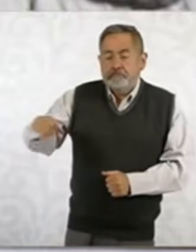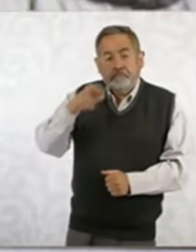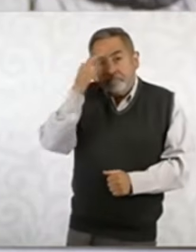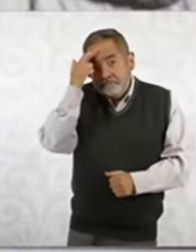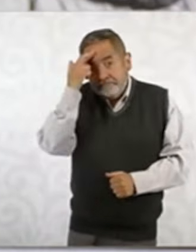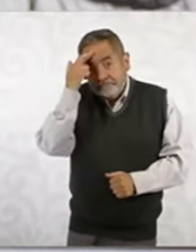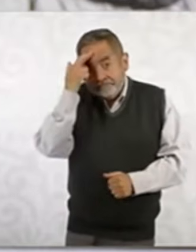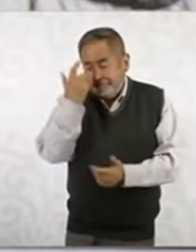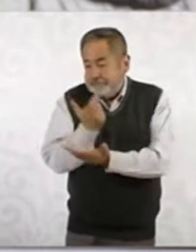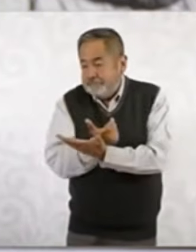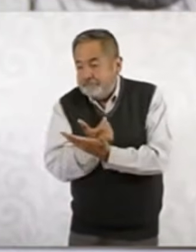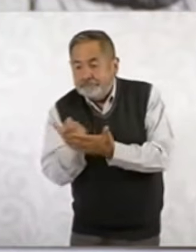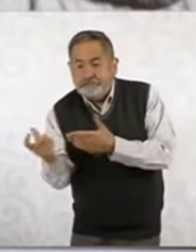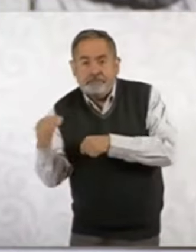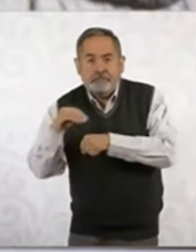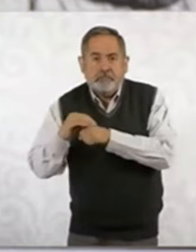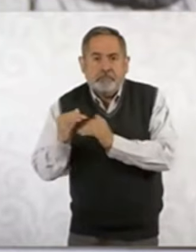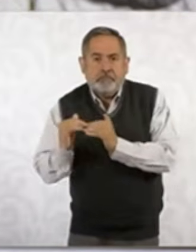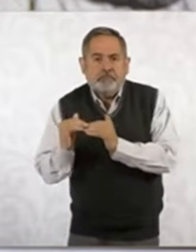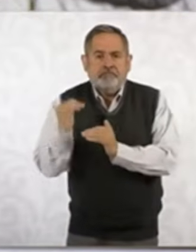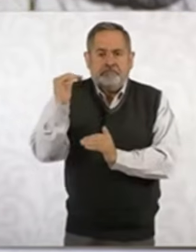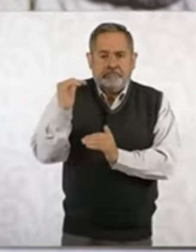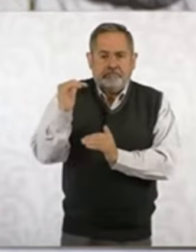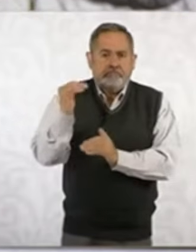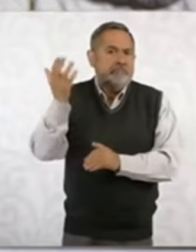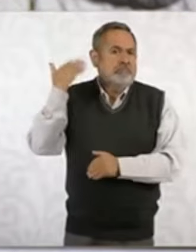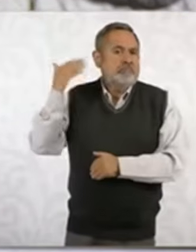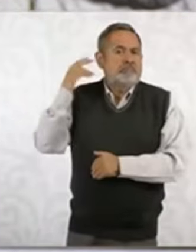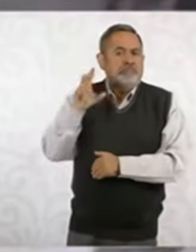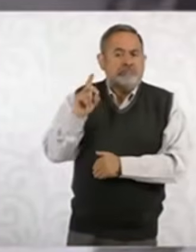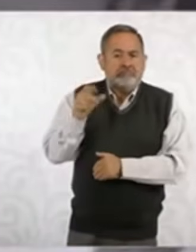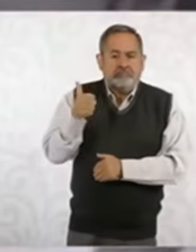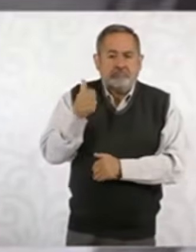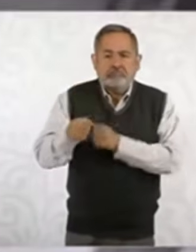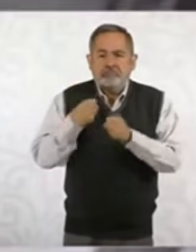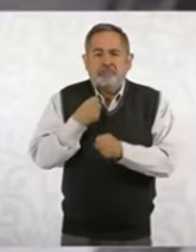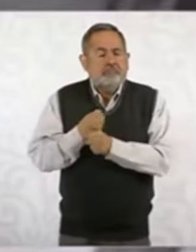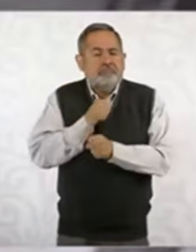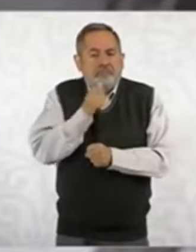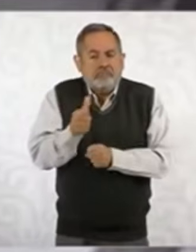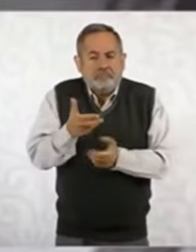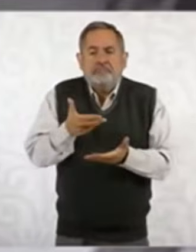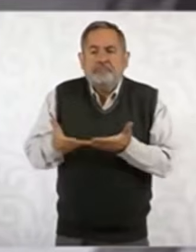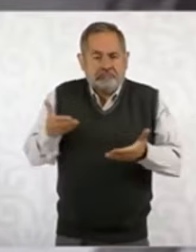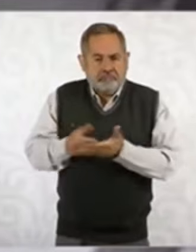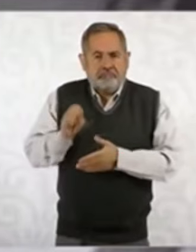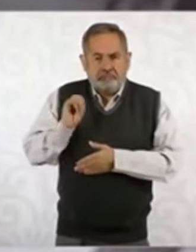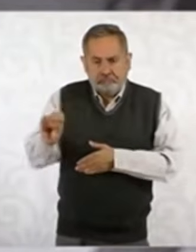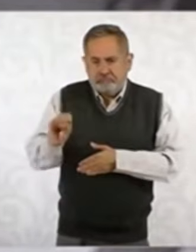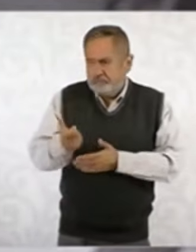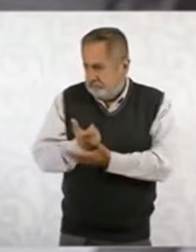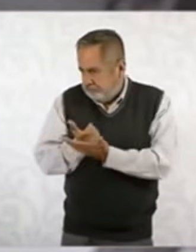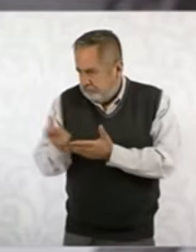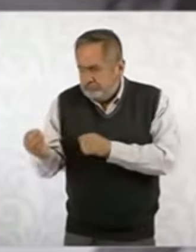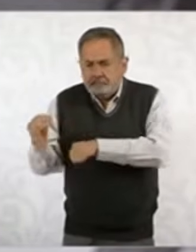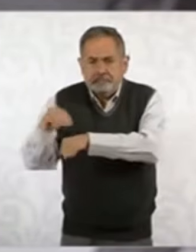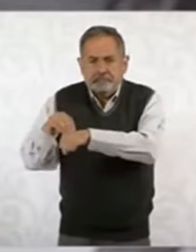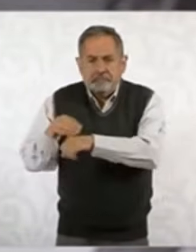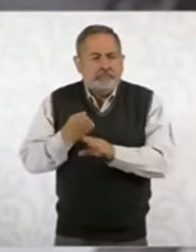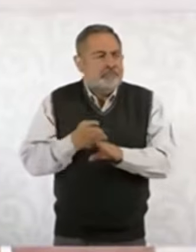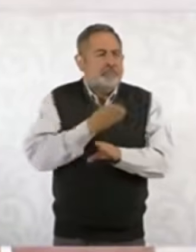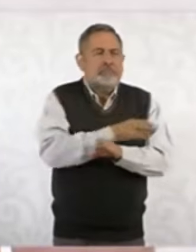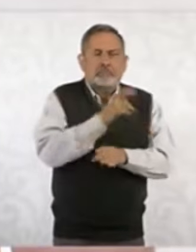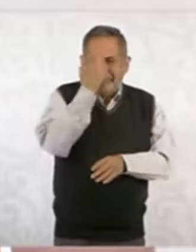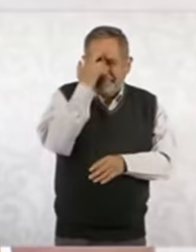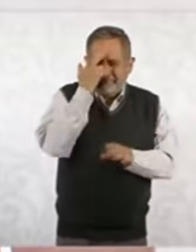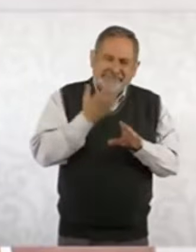mínimo. Primero tuvo una reducción sustantiva porque había una inflación muy grande. Del 82